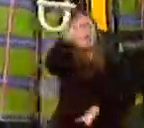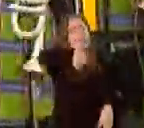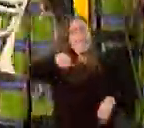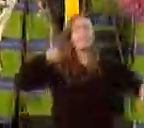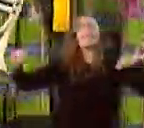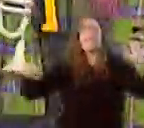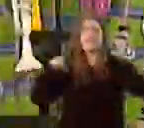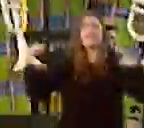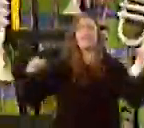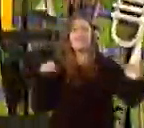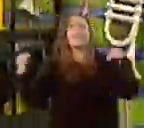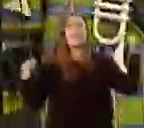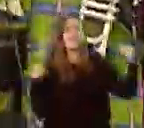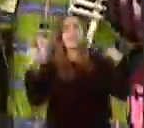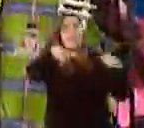dónde